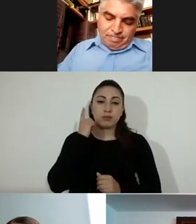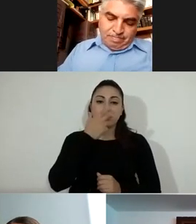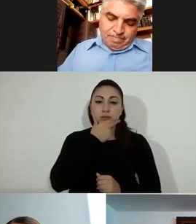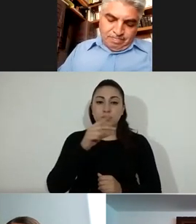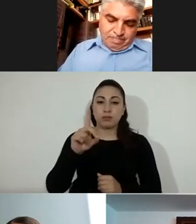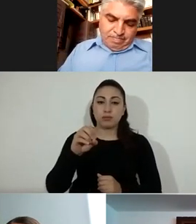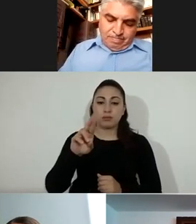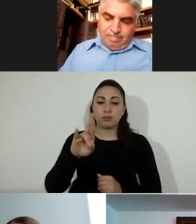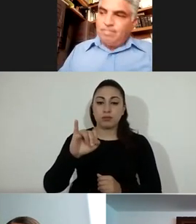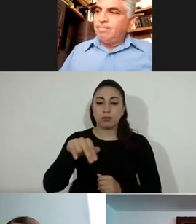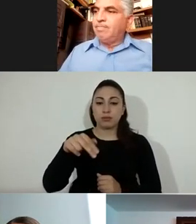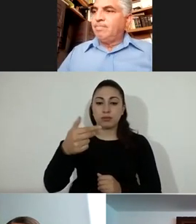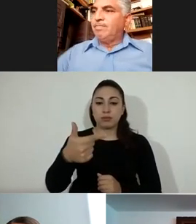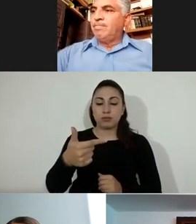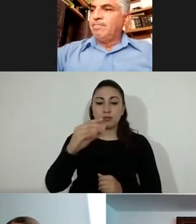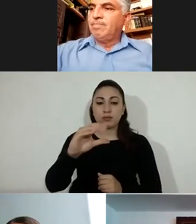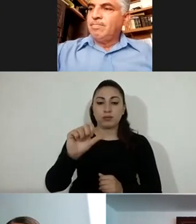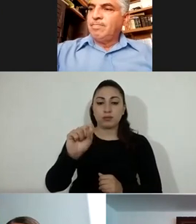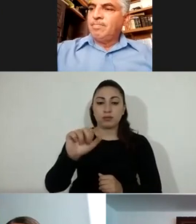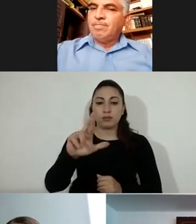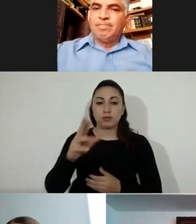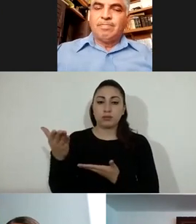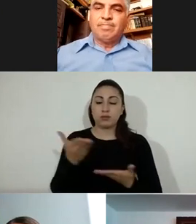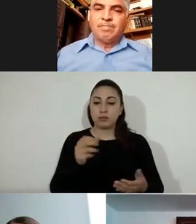Dorín Casar. Dorín, presente.